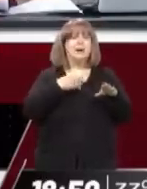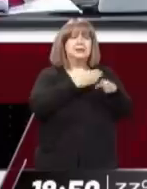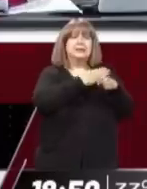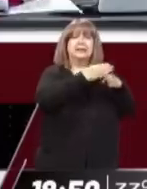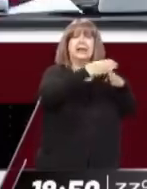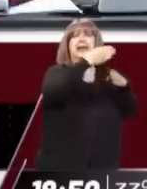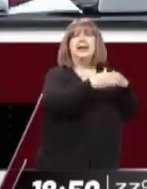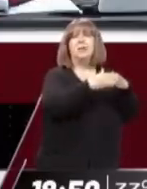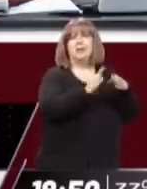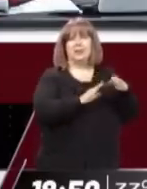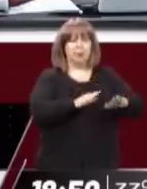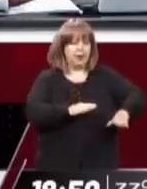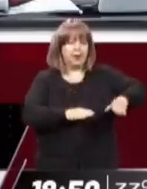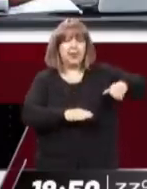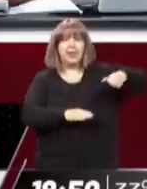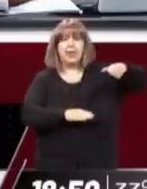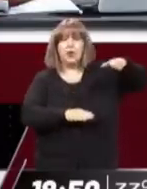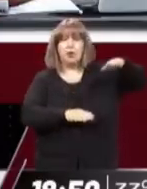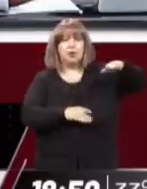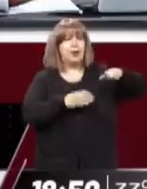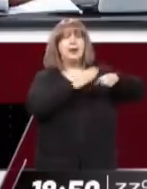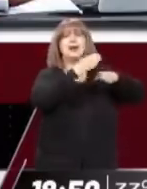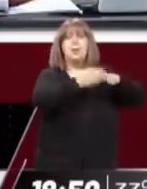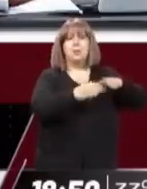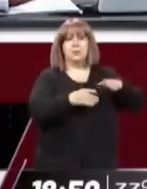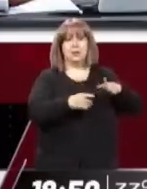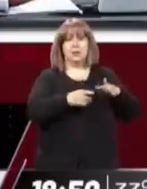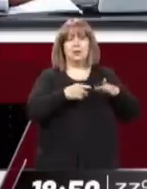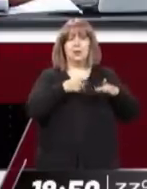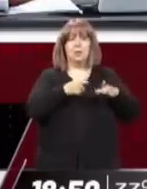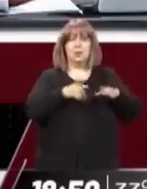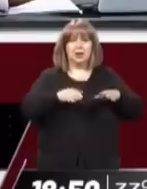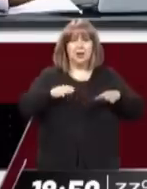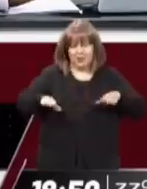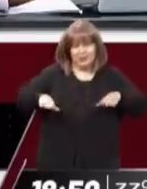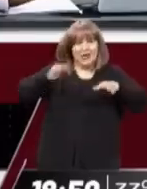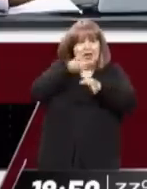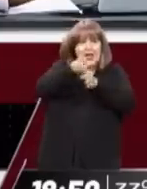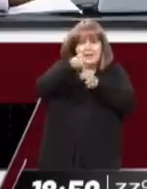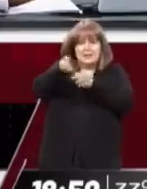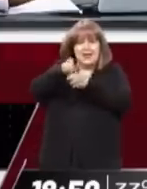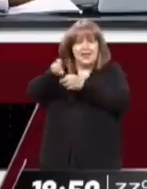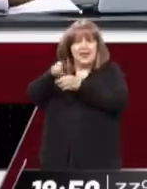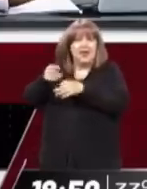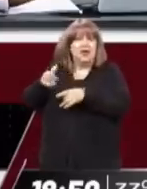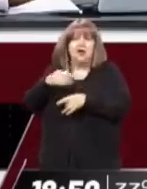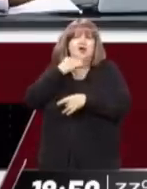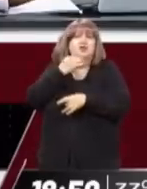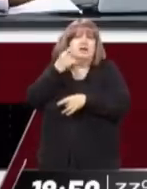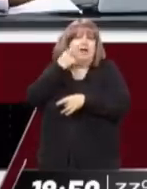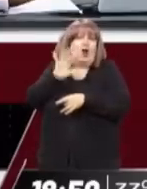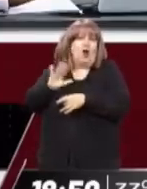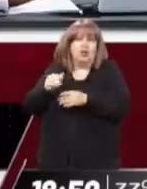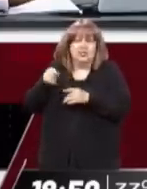límites que naturalmente los chicos no tienen, porque justamente esa impulsión está en vías de... ese